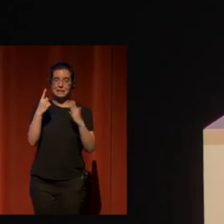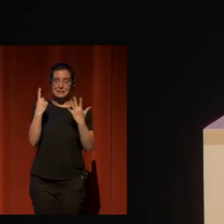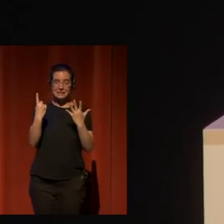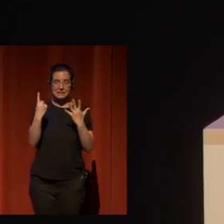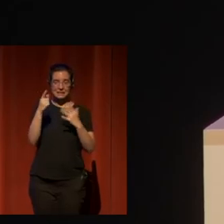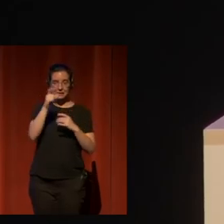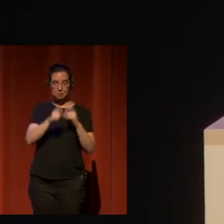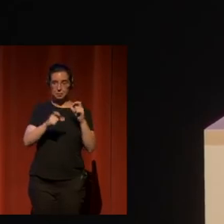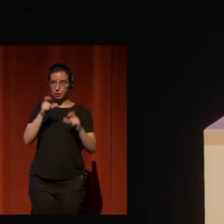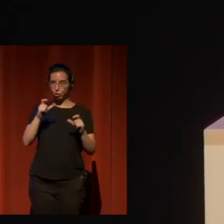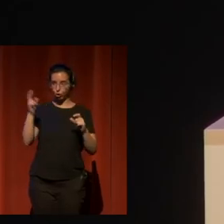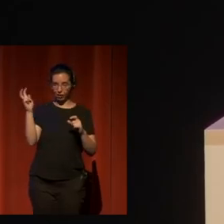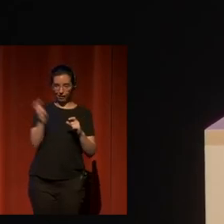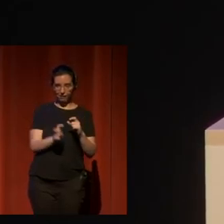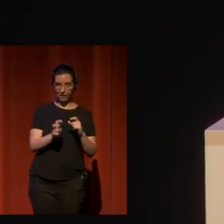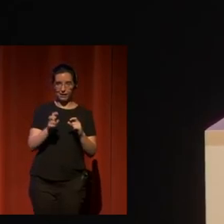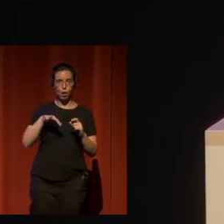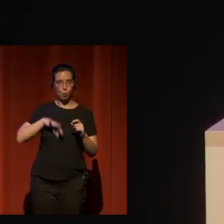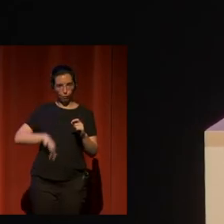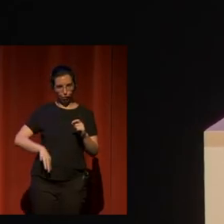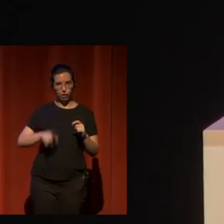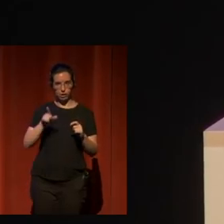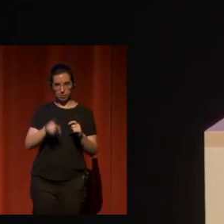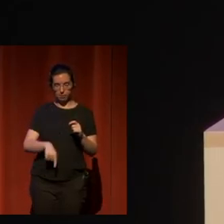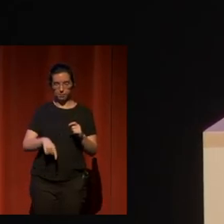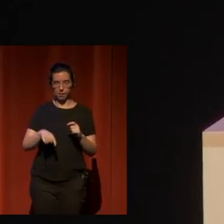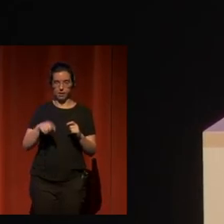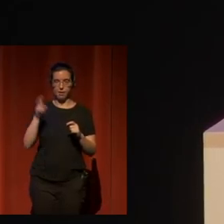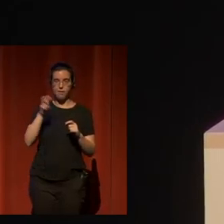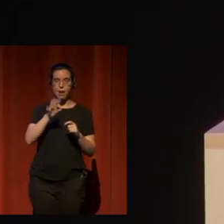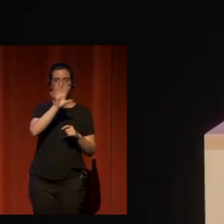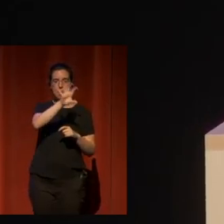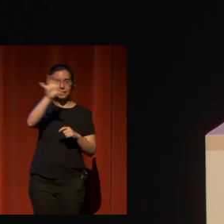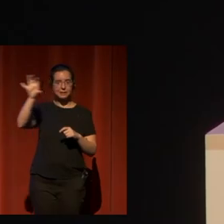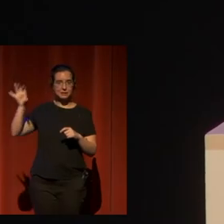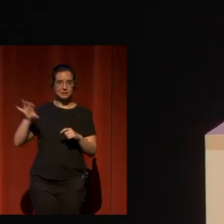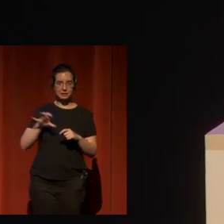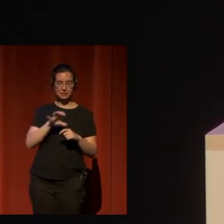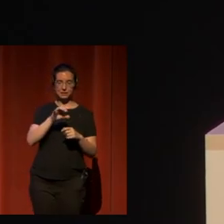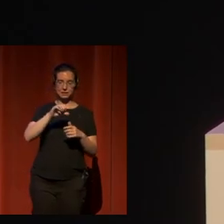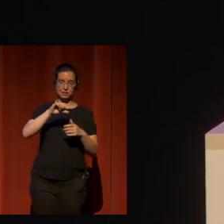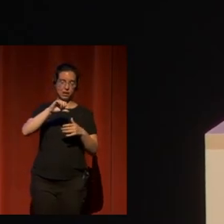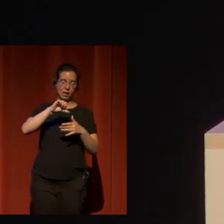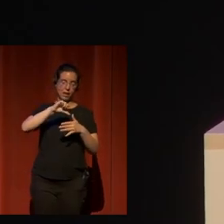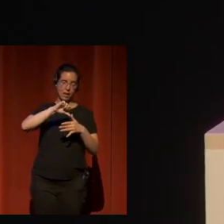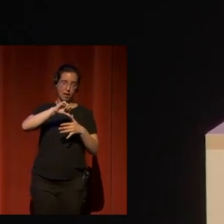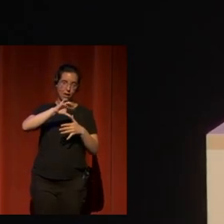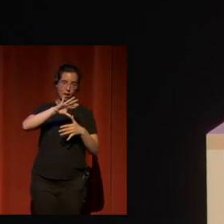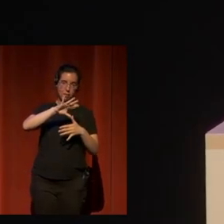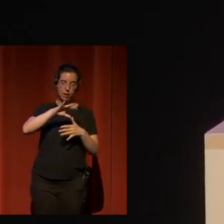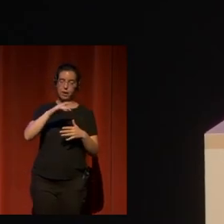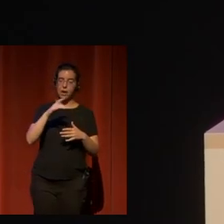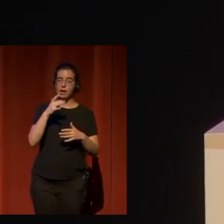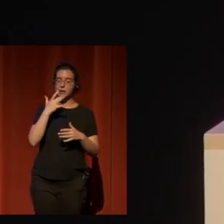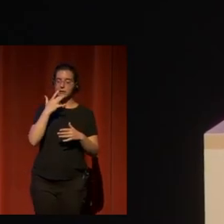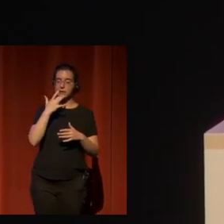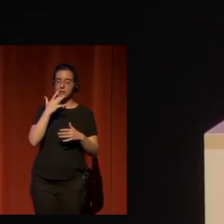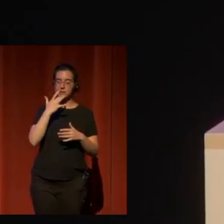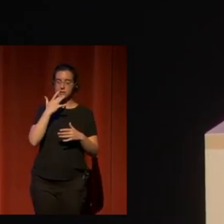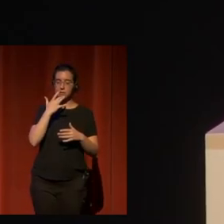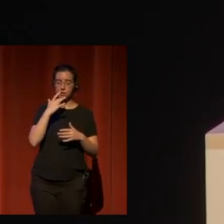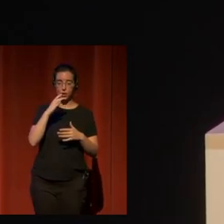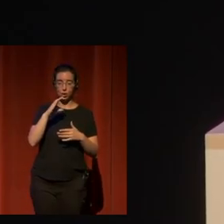asistentes profesionales también que vienen de distintos países de Iberoamérica, concretamente Costa Rica,